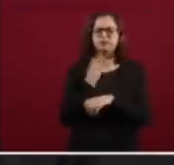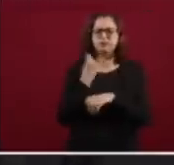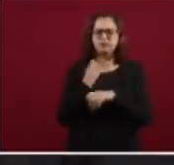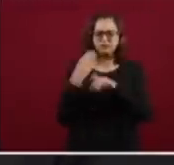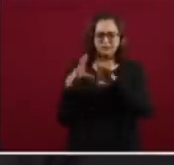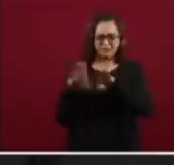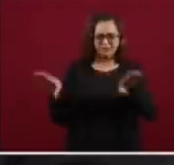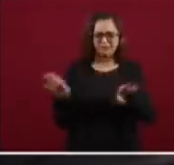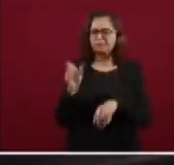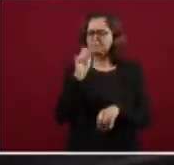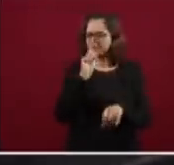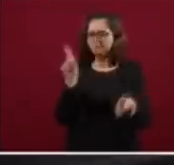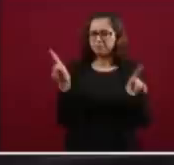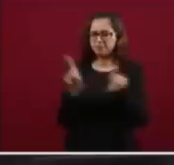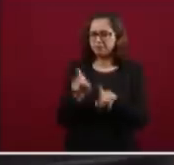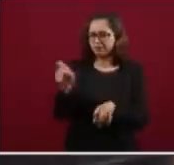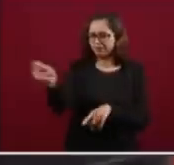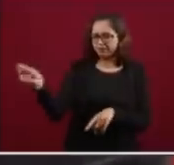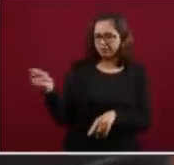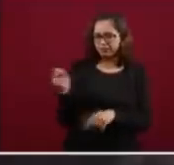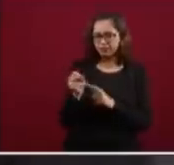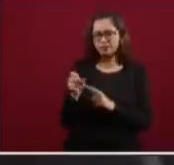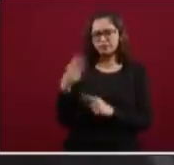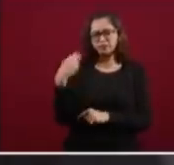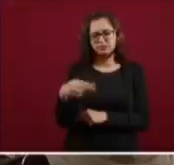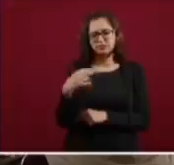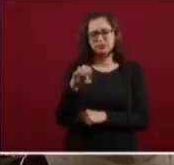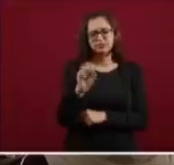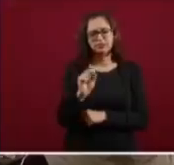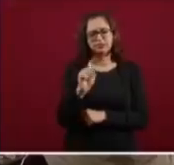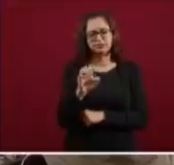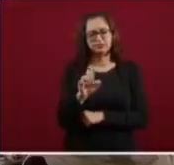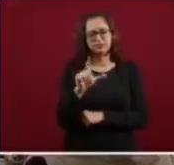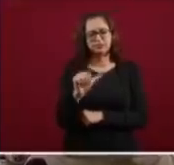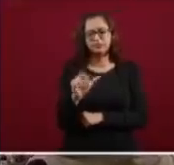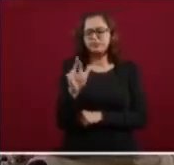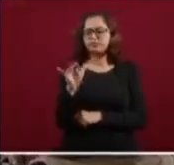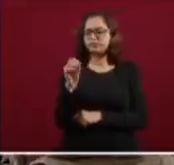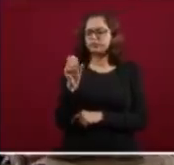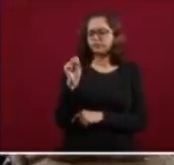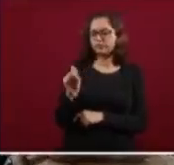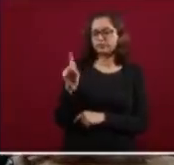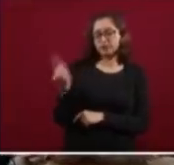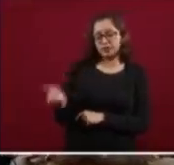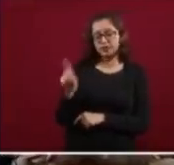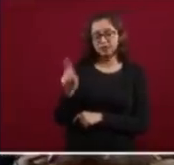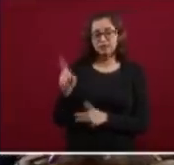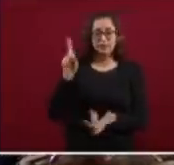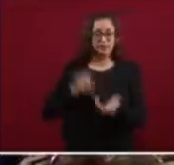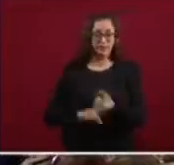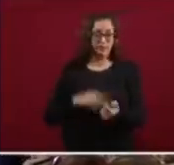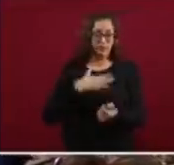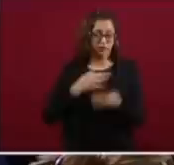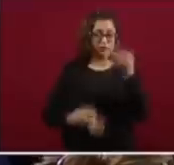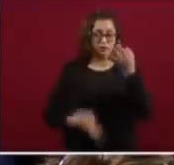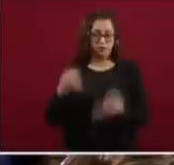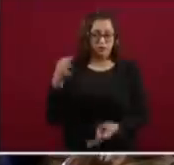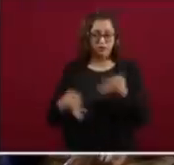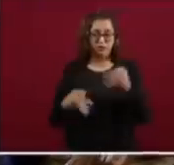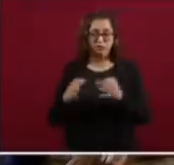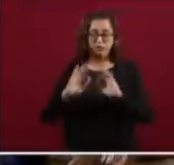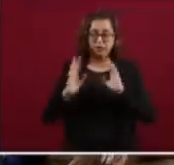democráticos que se llama estela ríos que fue la consejera jurídica en mi gobierno